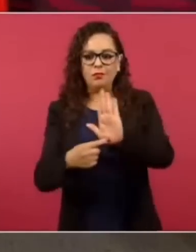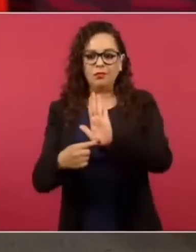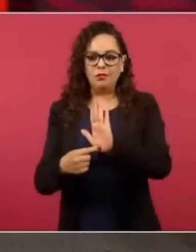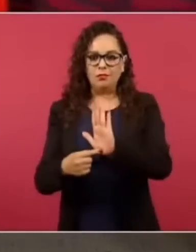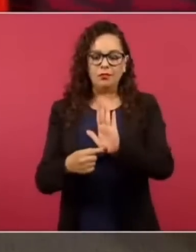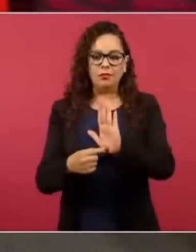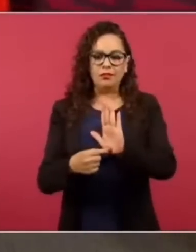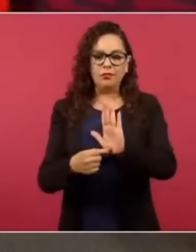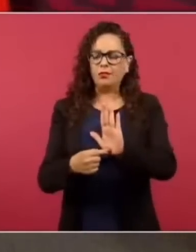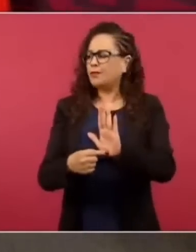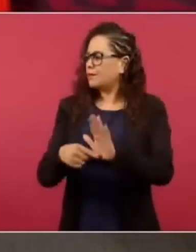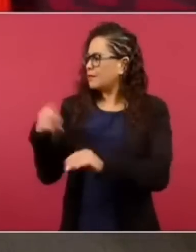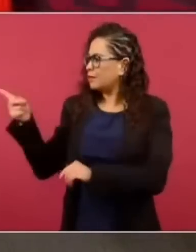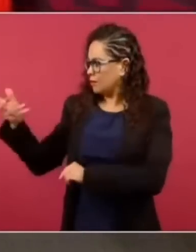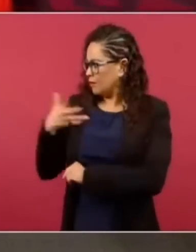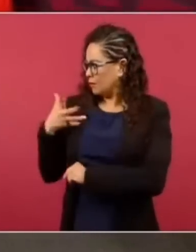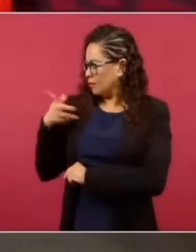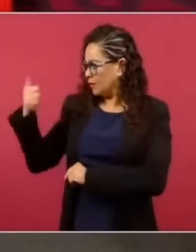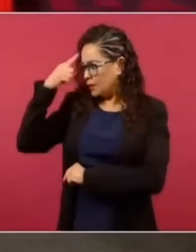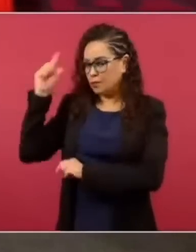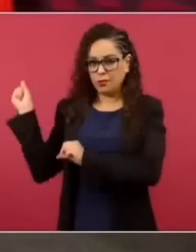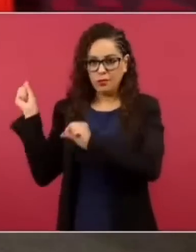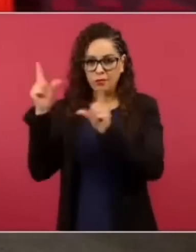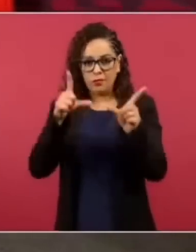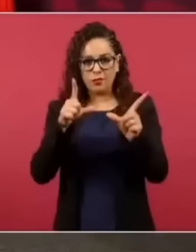Lo tendrás por ahí.